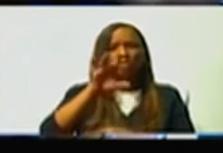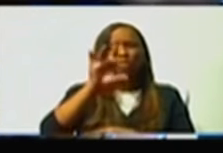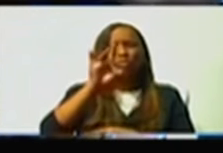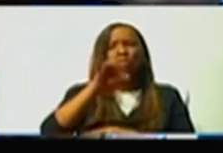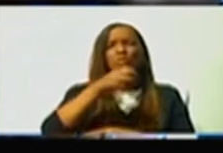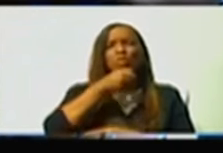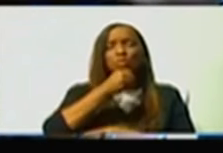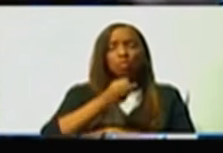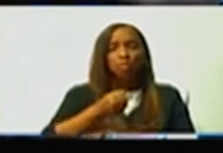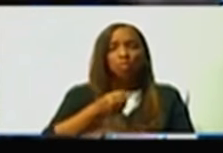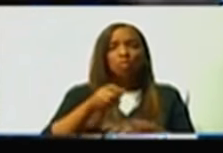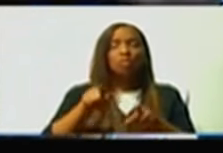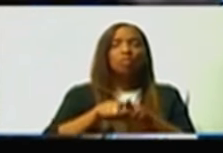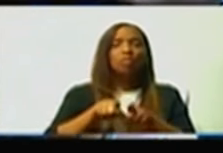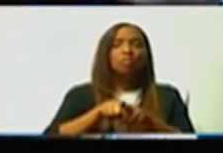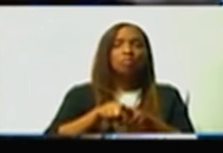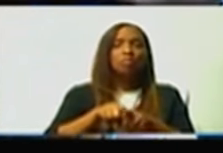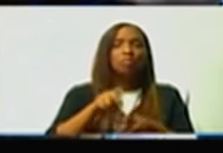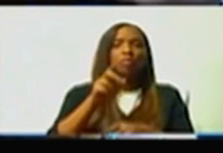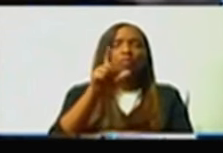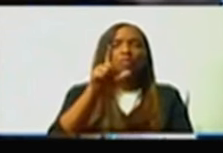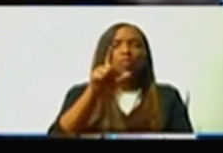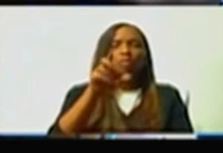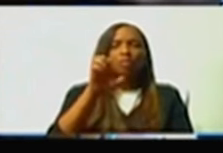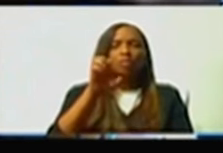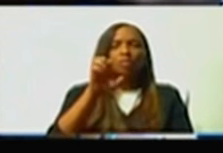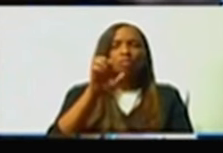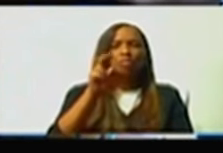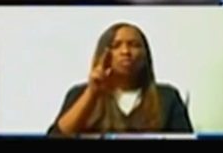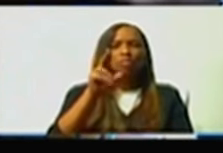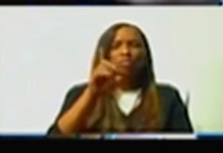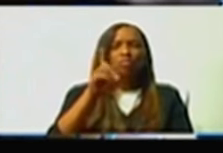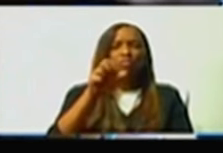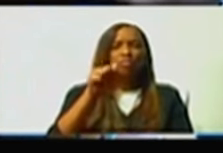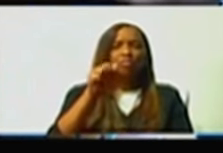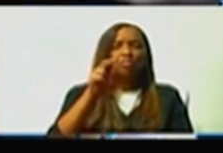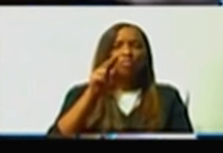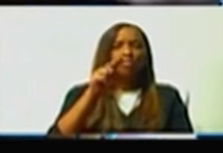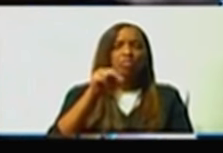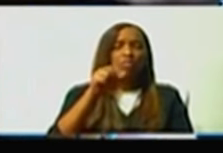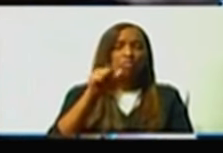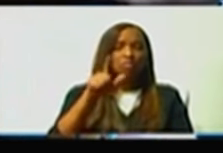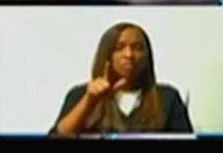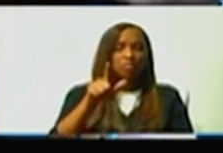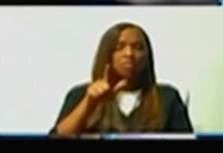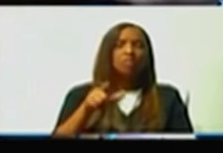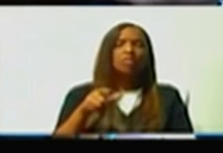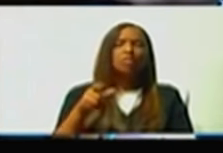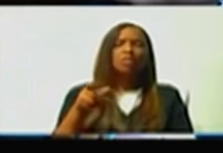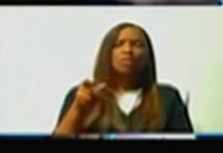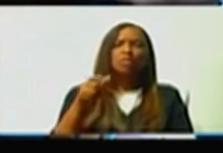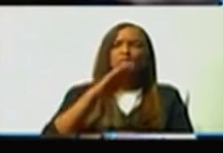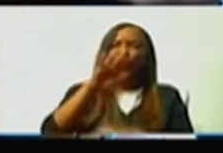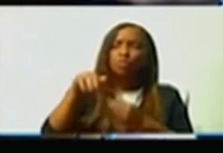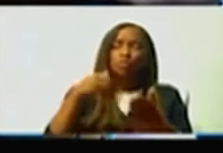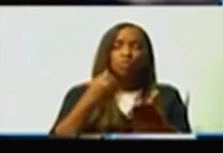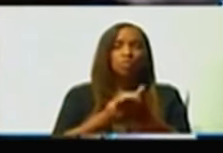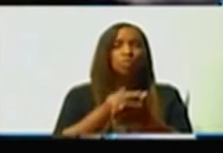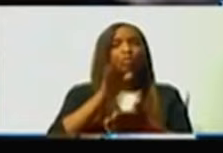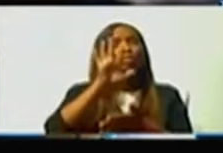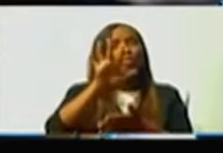Dunilda Luciano, todo del distrito municipal de Arroyo Cano. Muchas gracias y que Dios le